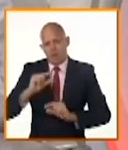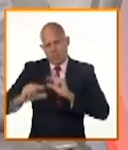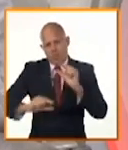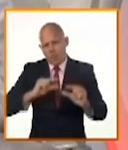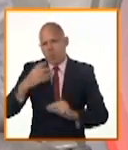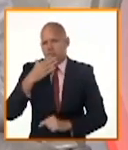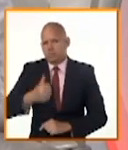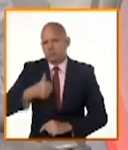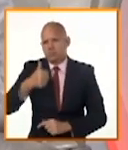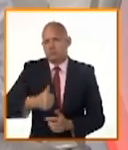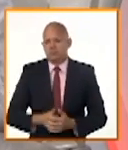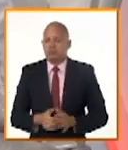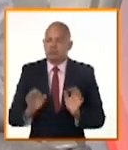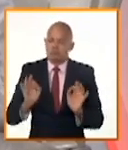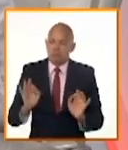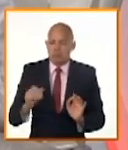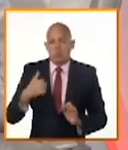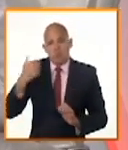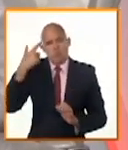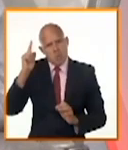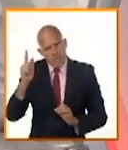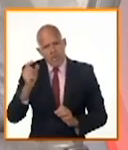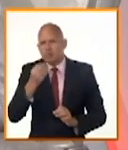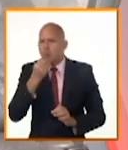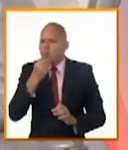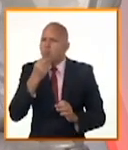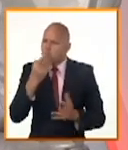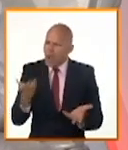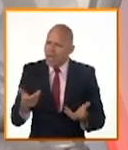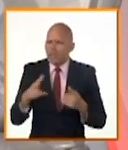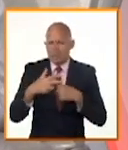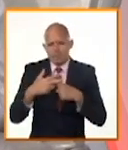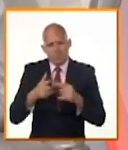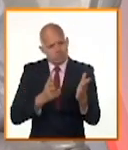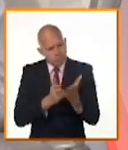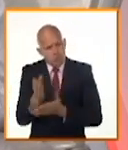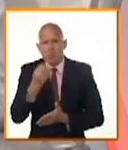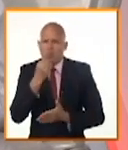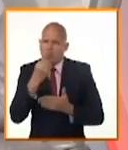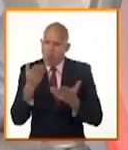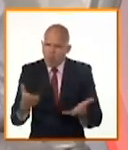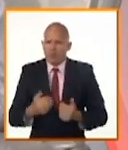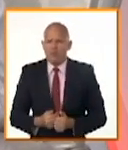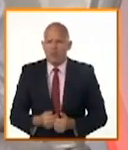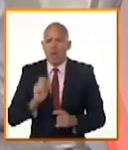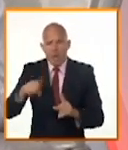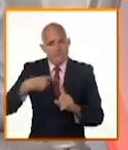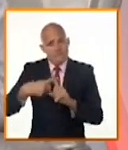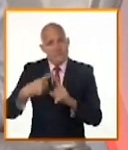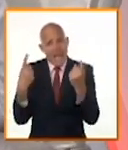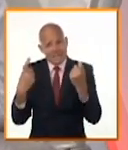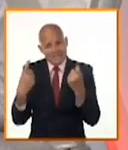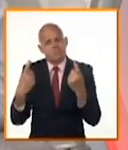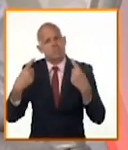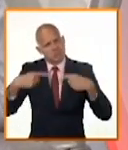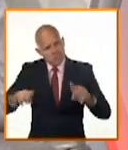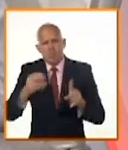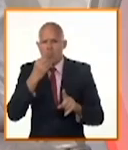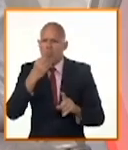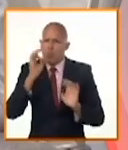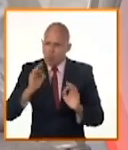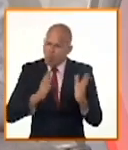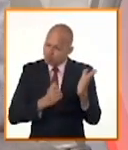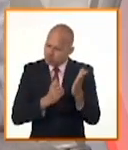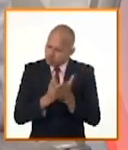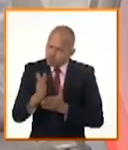En definitiva pensamos que sí se puede y si además hace falta Yo creo que avanzaremos y llevaremos adelante